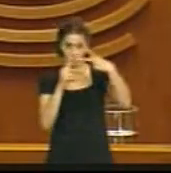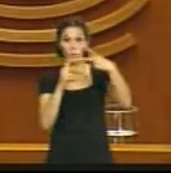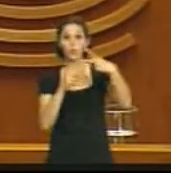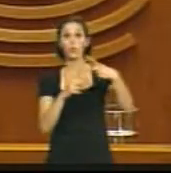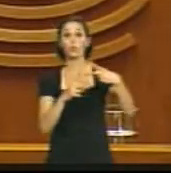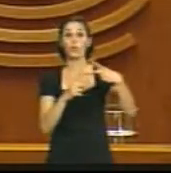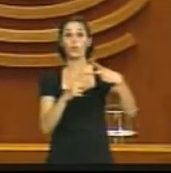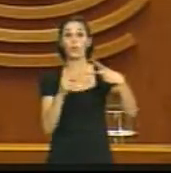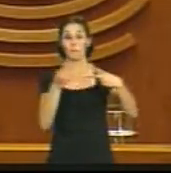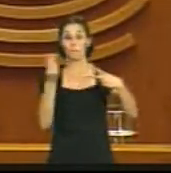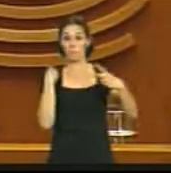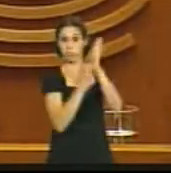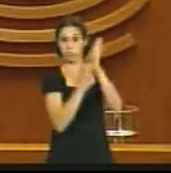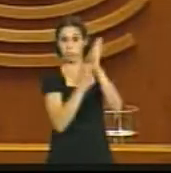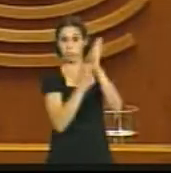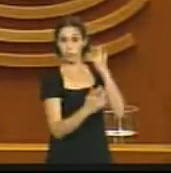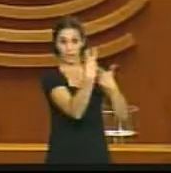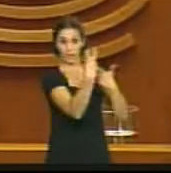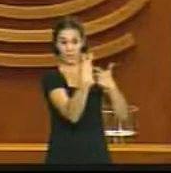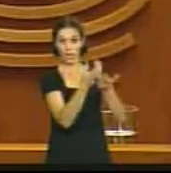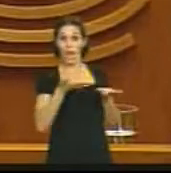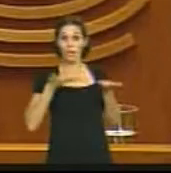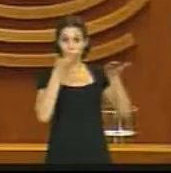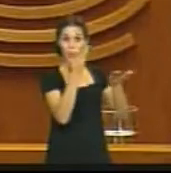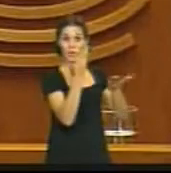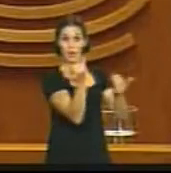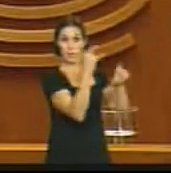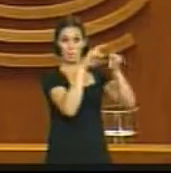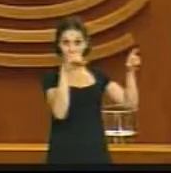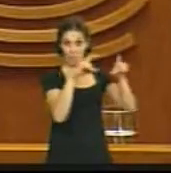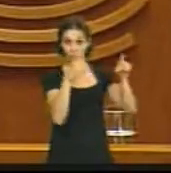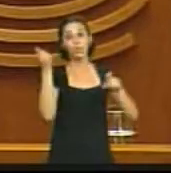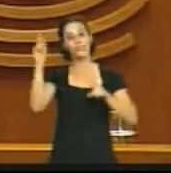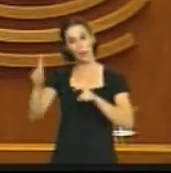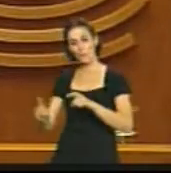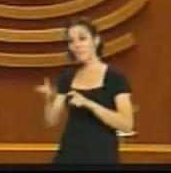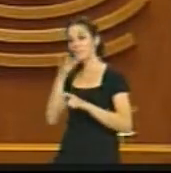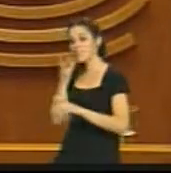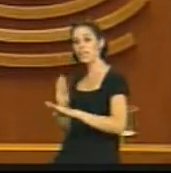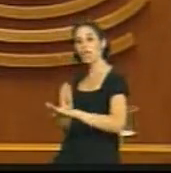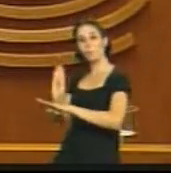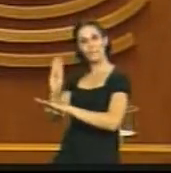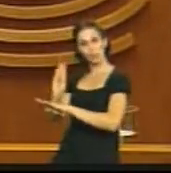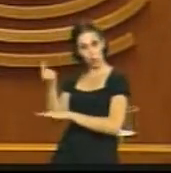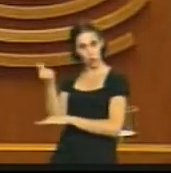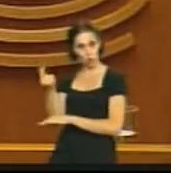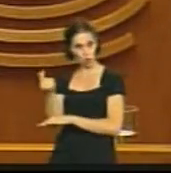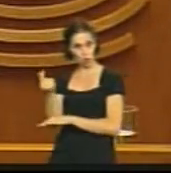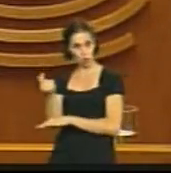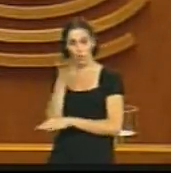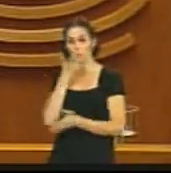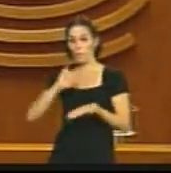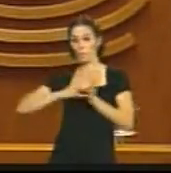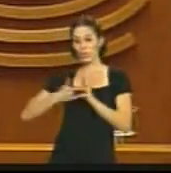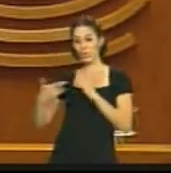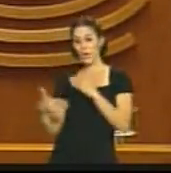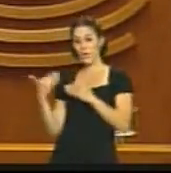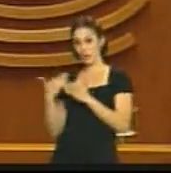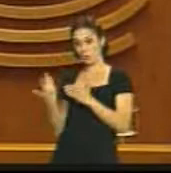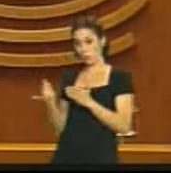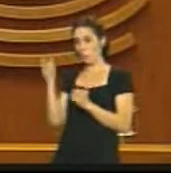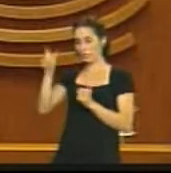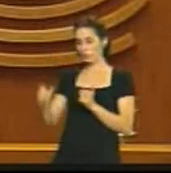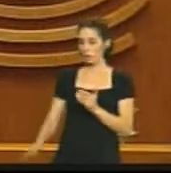que de la misma manera que hay desgravaciones fiscales a empresarios, los haya también a inversores. Sí, aquella gente que participe en proyectos innovadores puedan